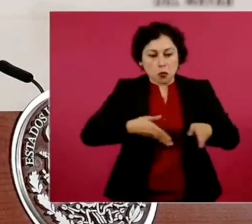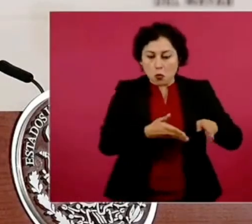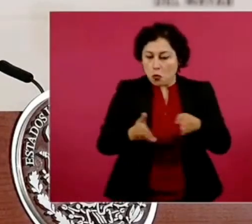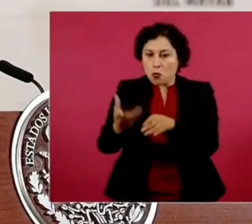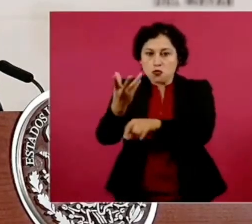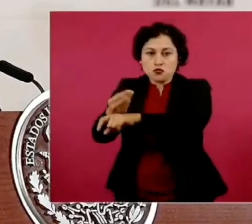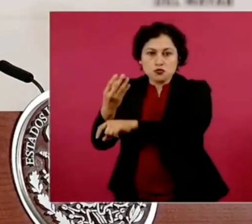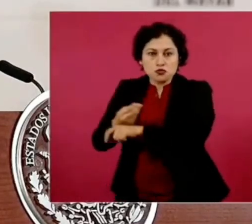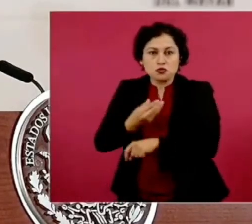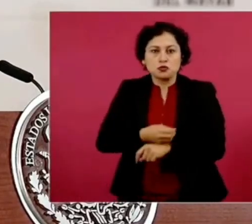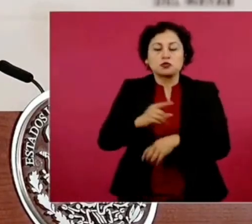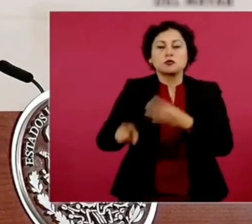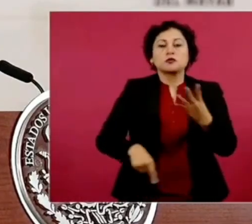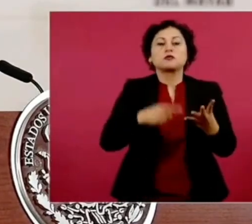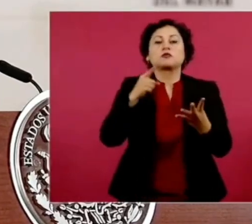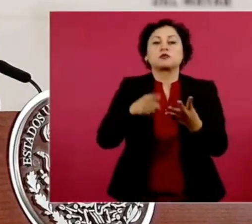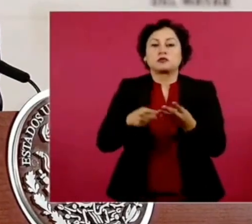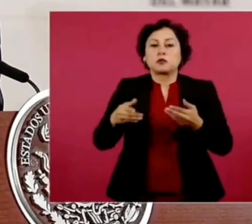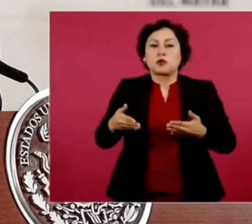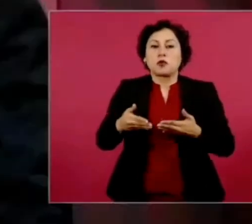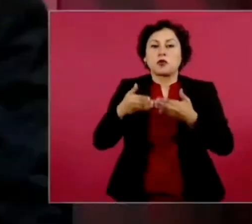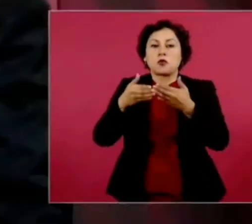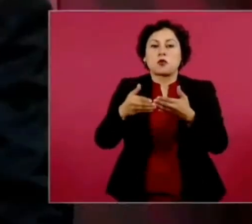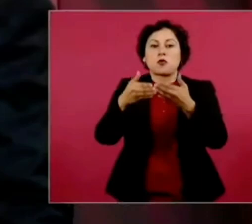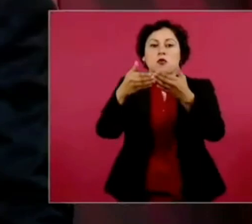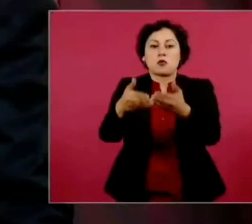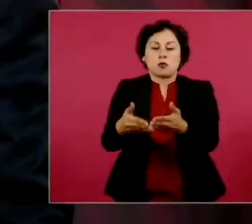fundó el puerto de Huatulco,